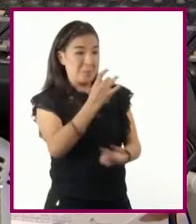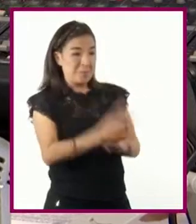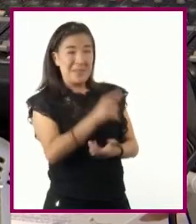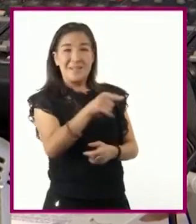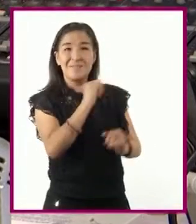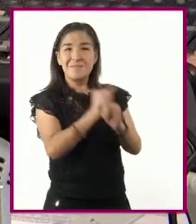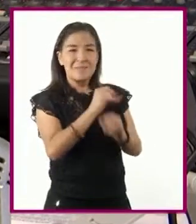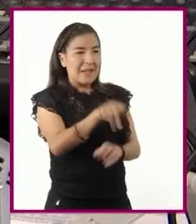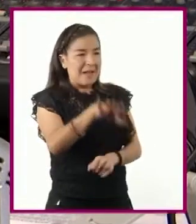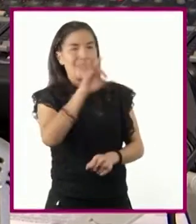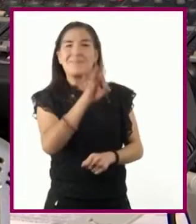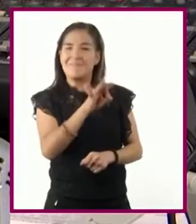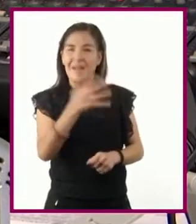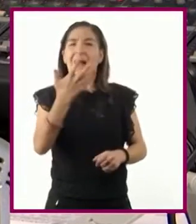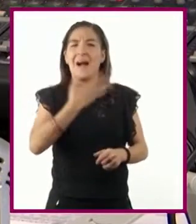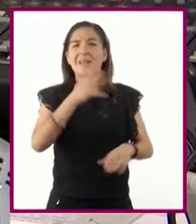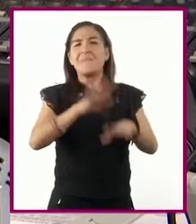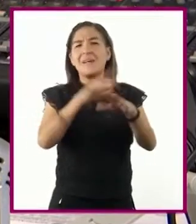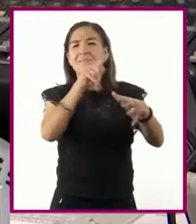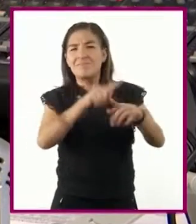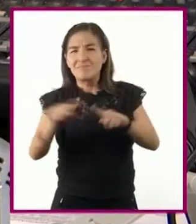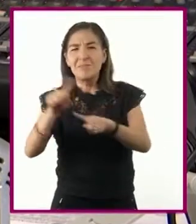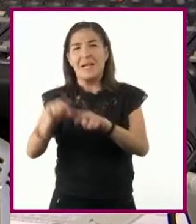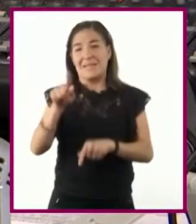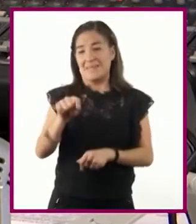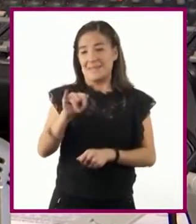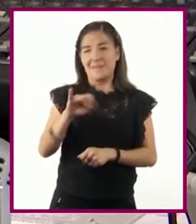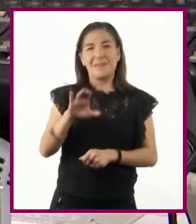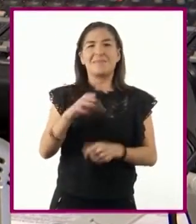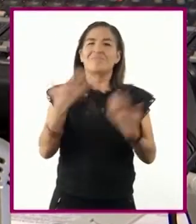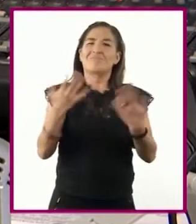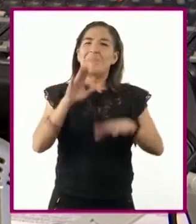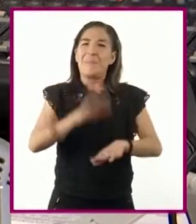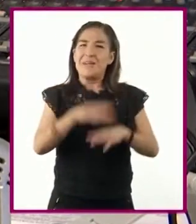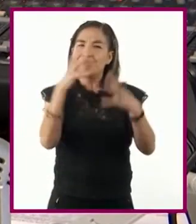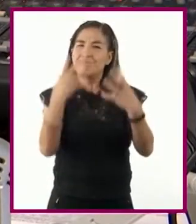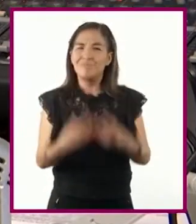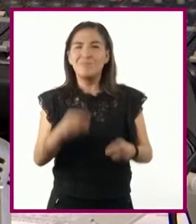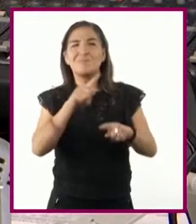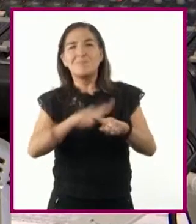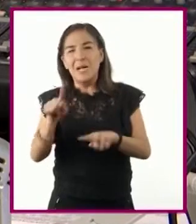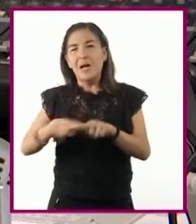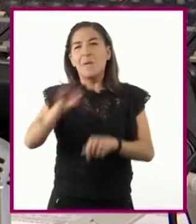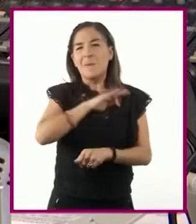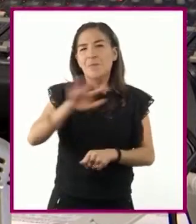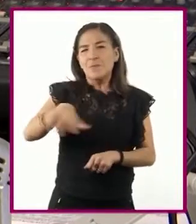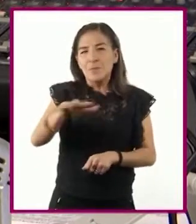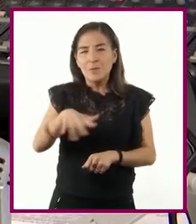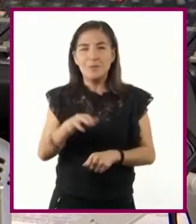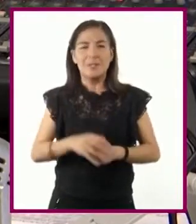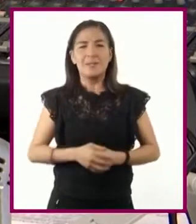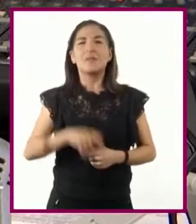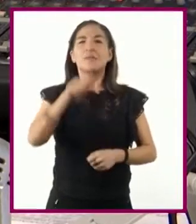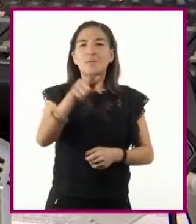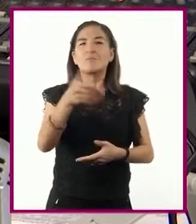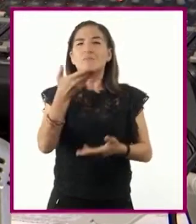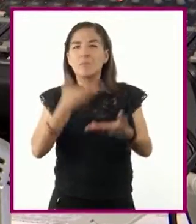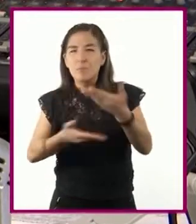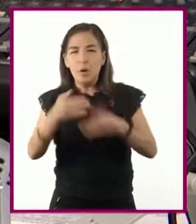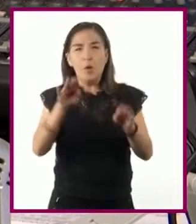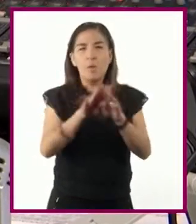resultado. Las TIC ofrecen muchas posibilidades de consulta. Busquen,